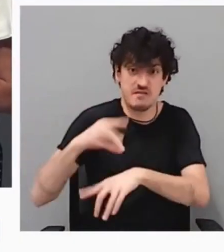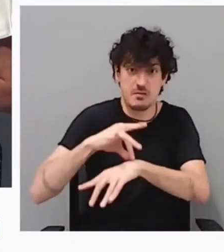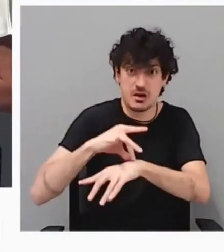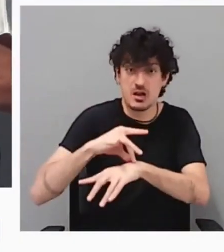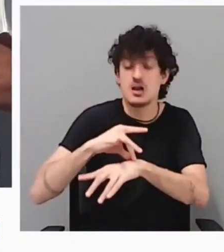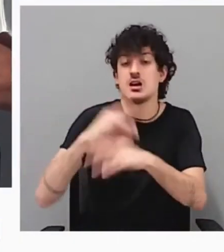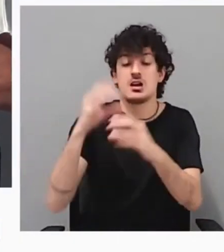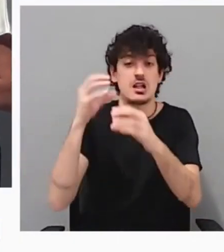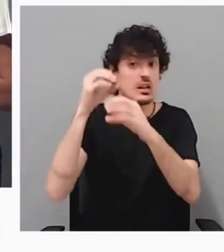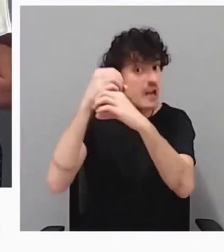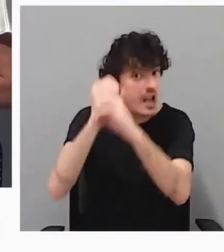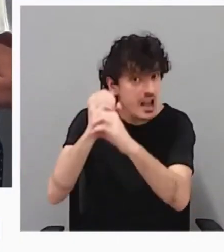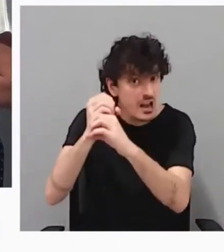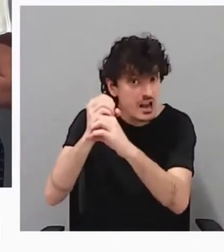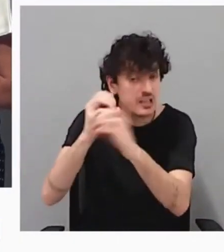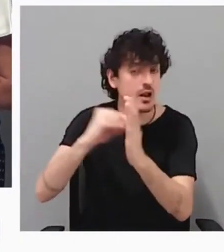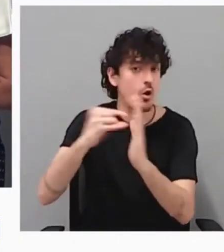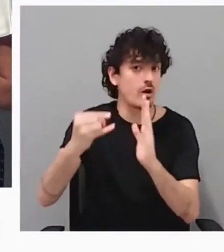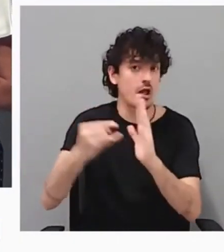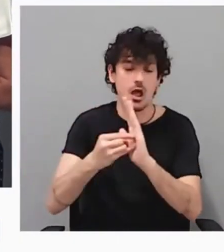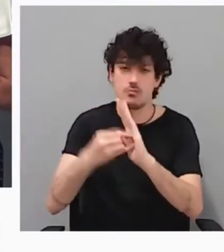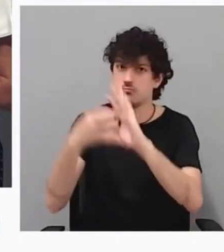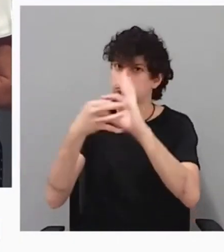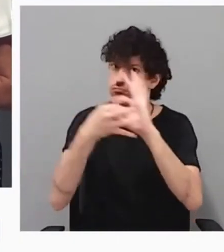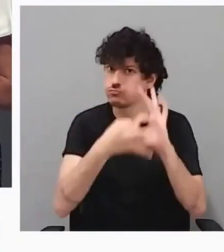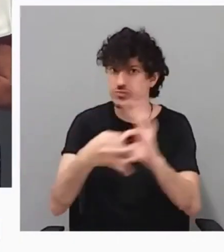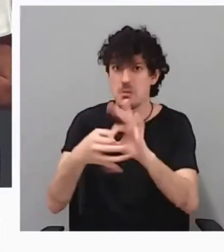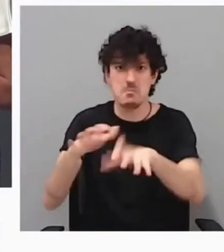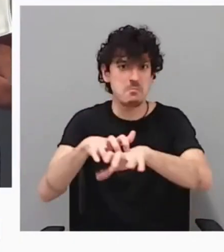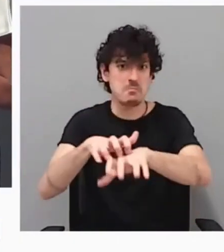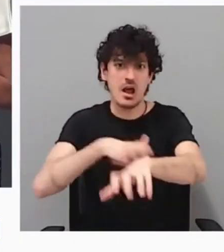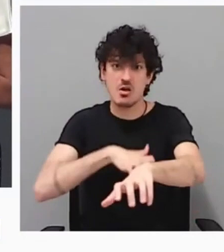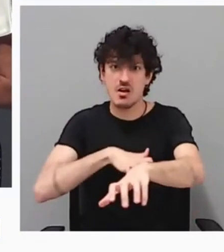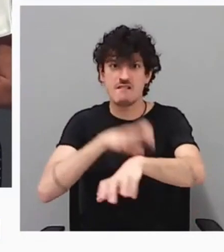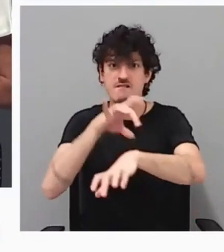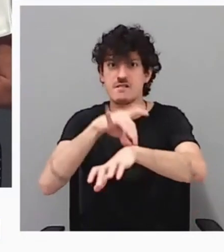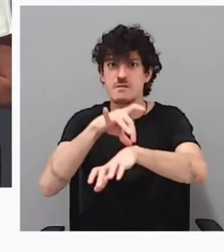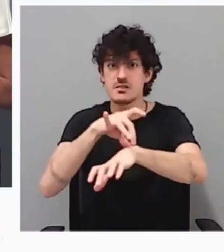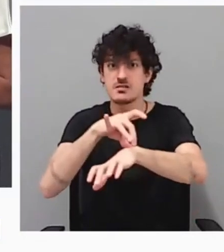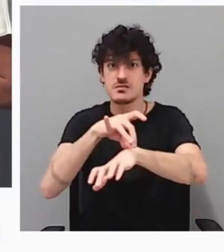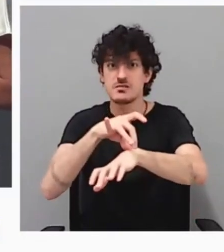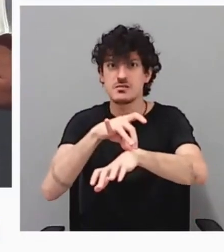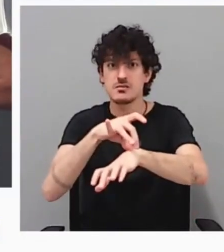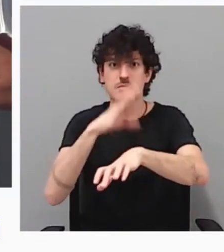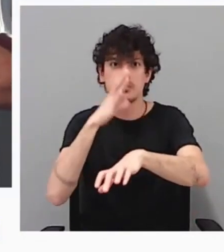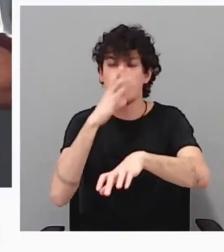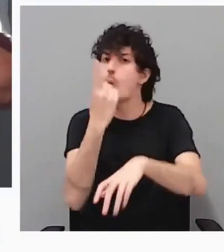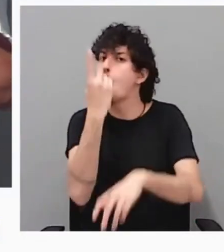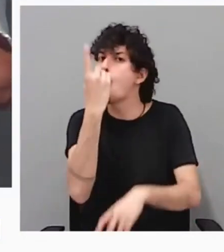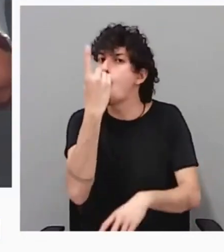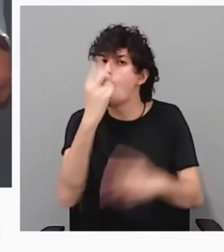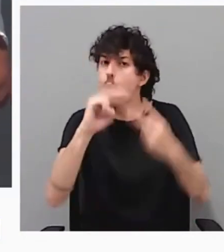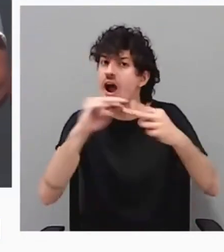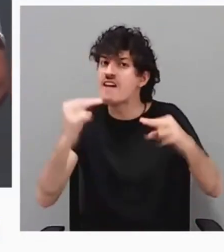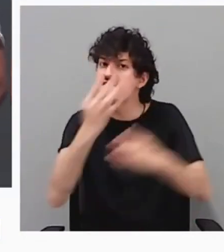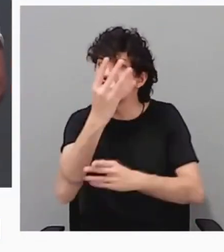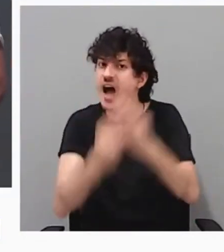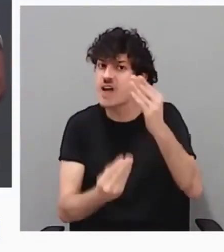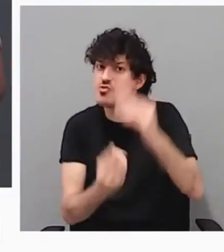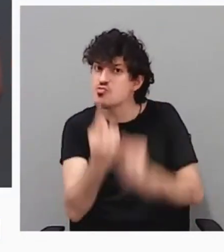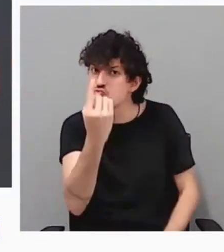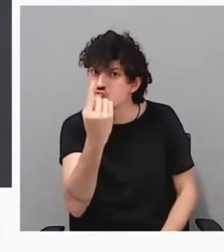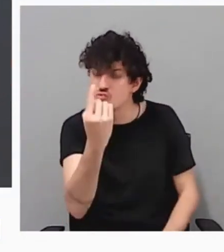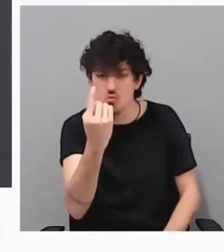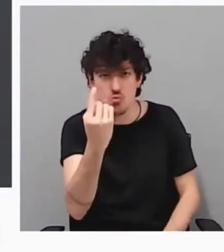porque la mayoría de las enfermedades no están creadas por el fallo de un solo gen. Hay muy pocas, son las llamadas